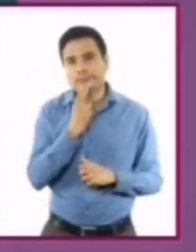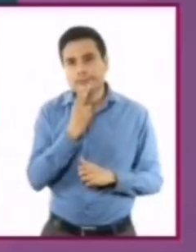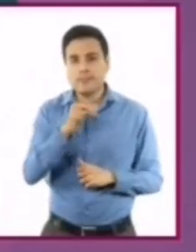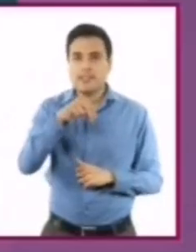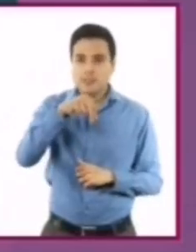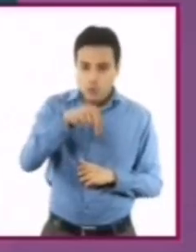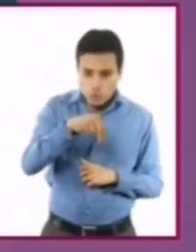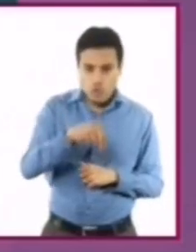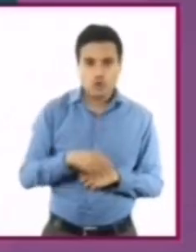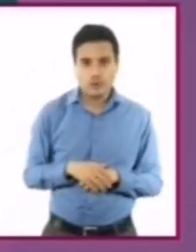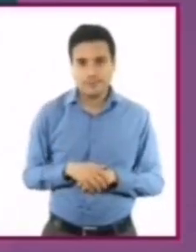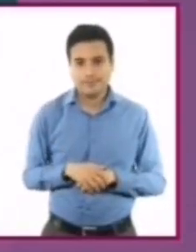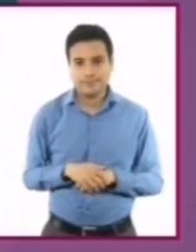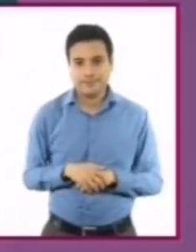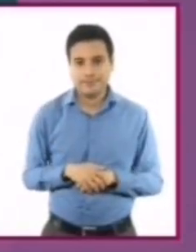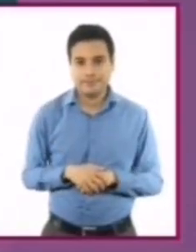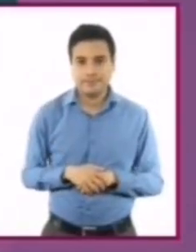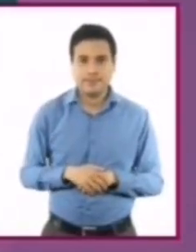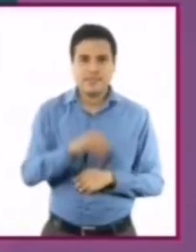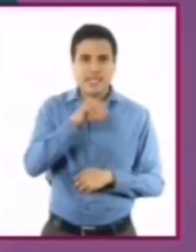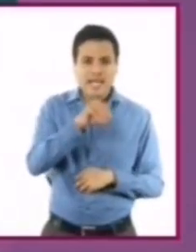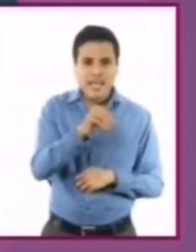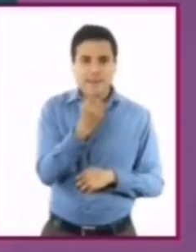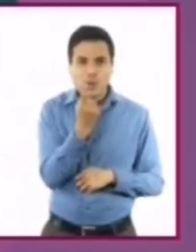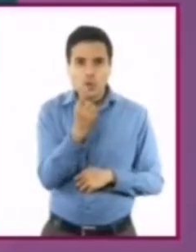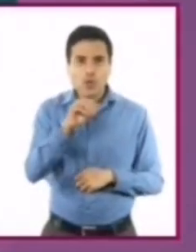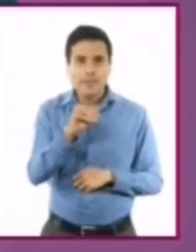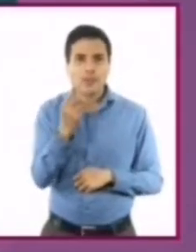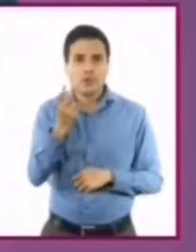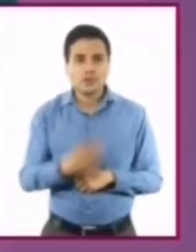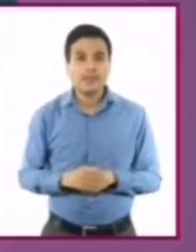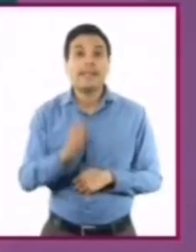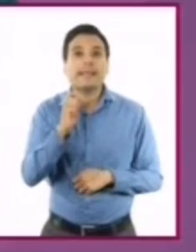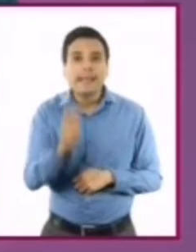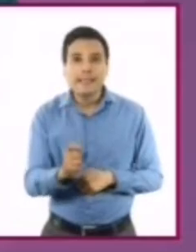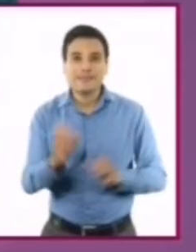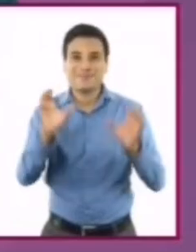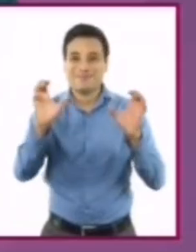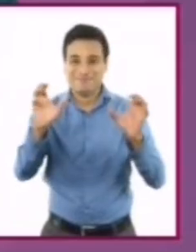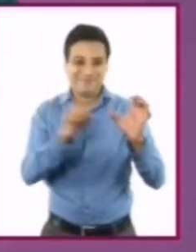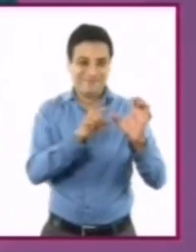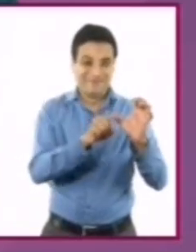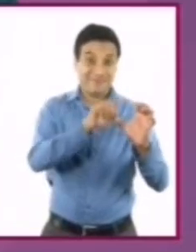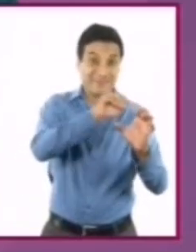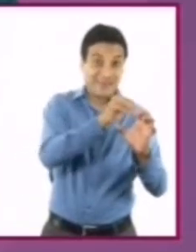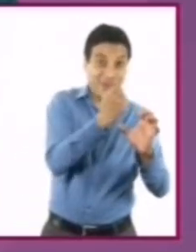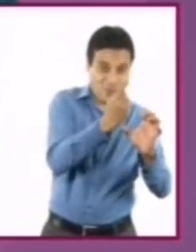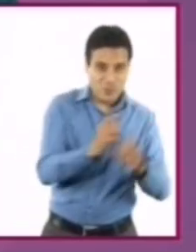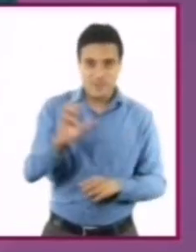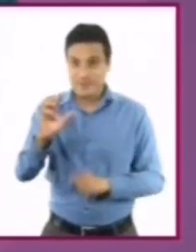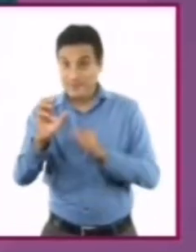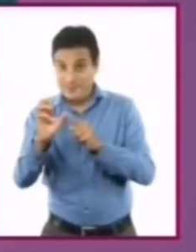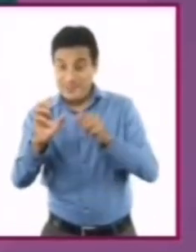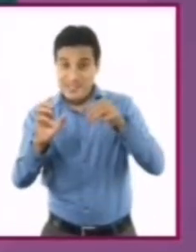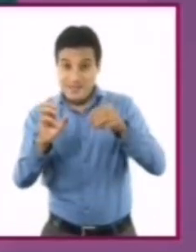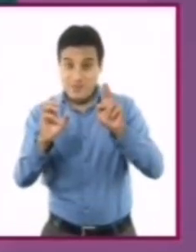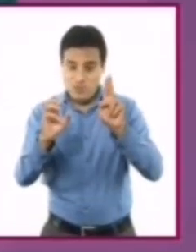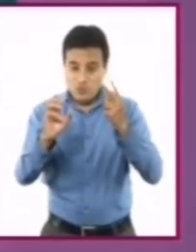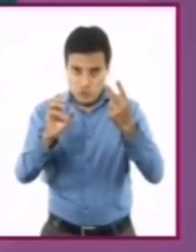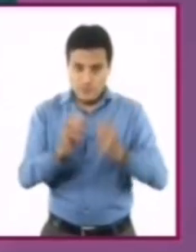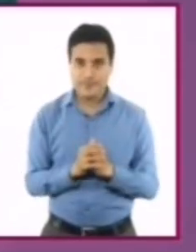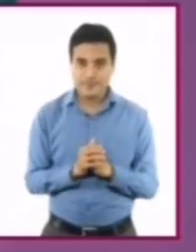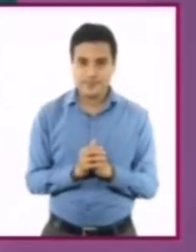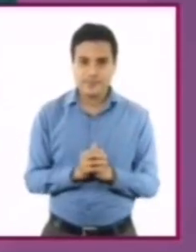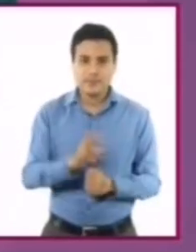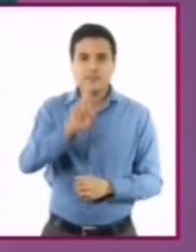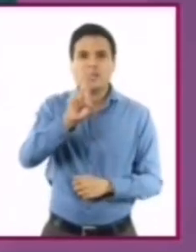dinas. M1 y M2 son las masas de los cuerpos que interactúan. R es la